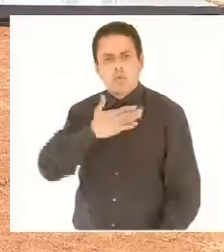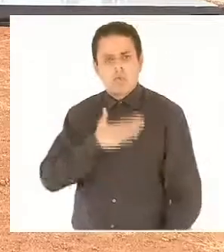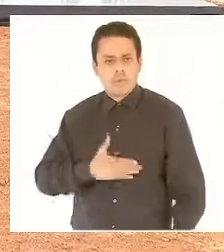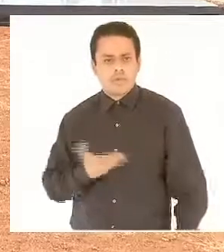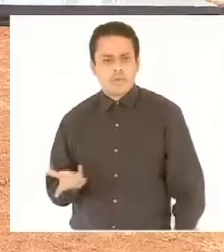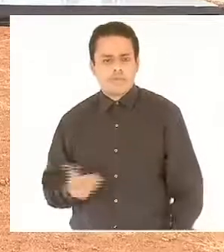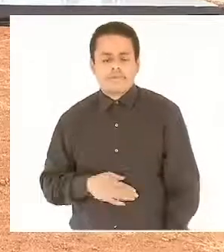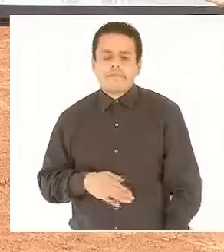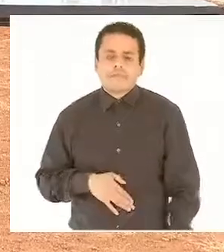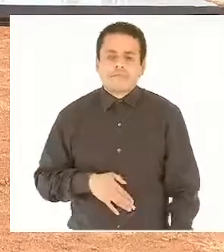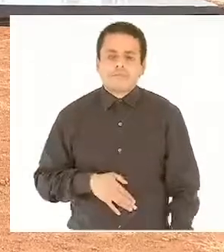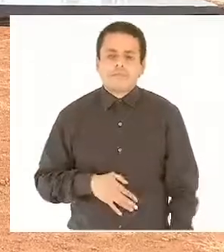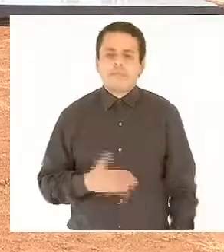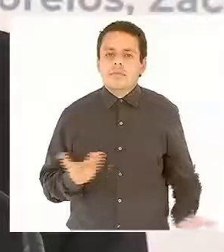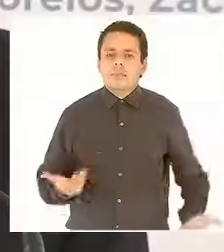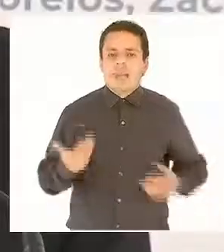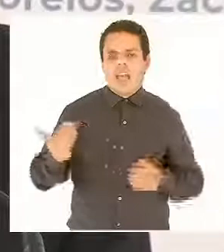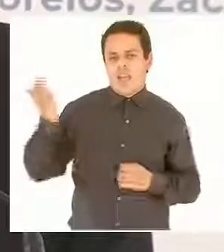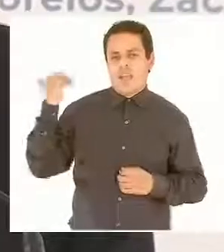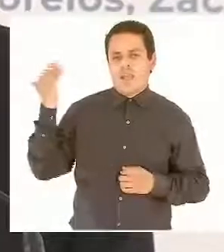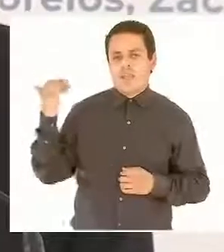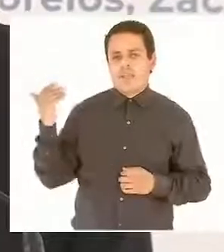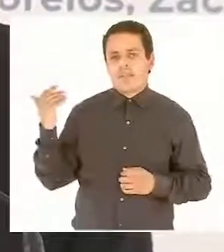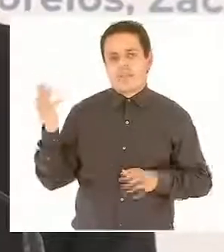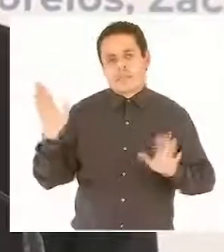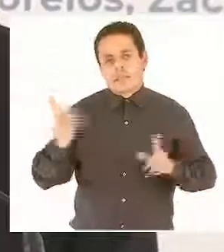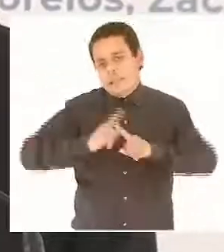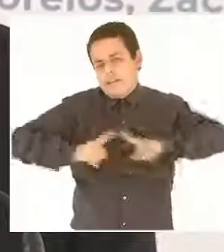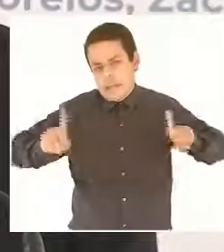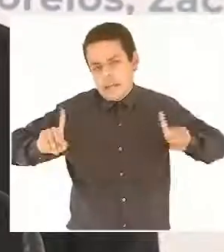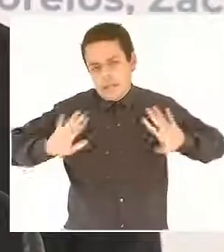Hay un antecedente, son cosas